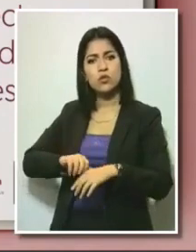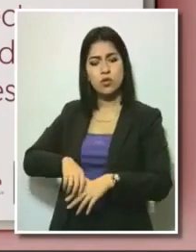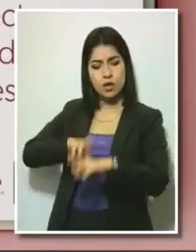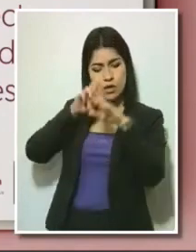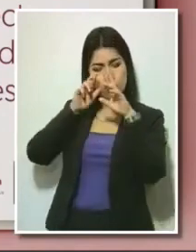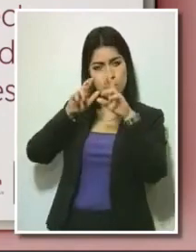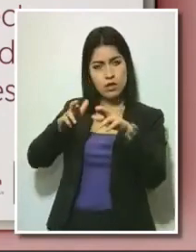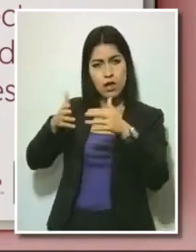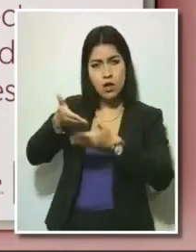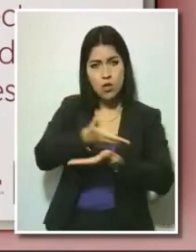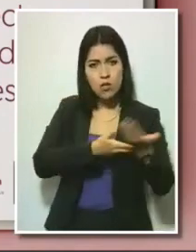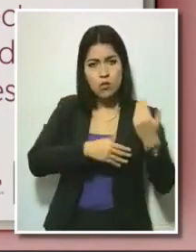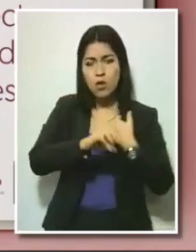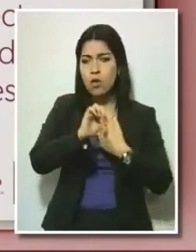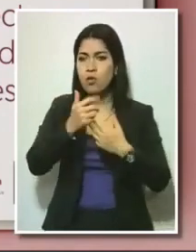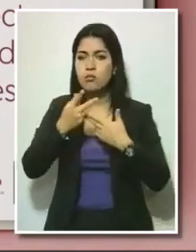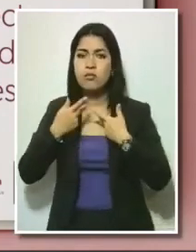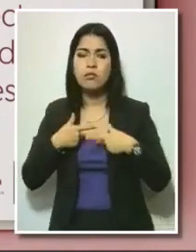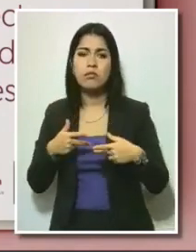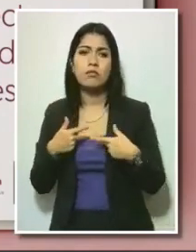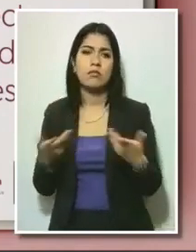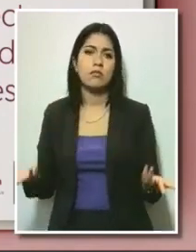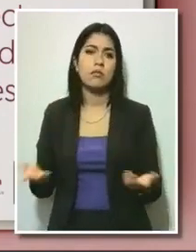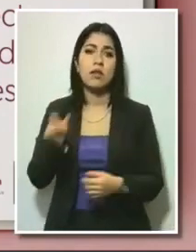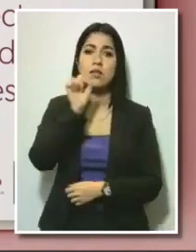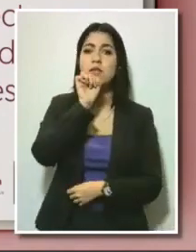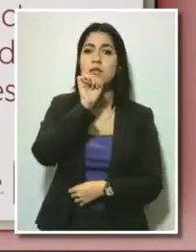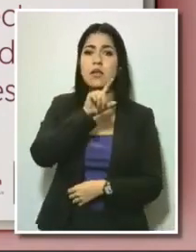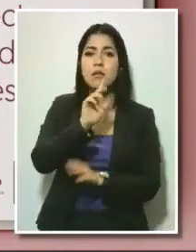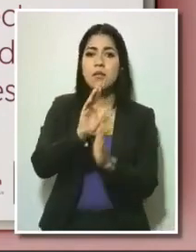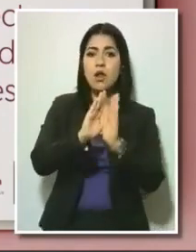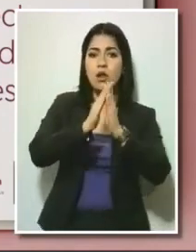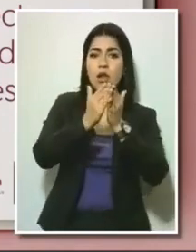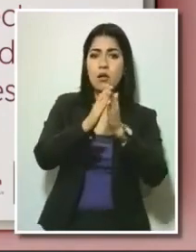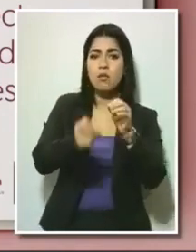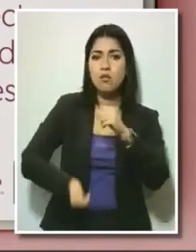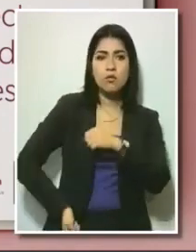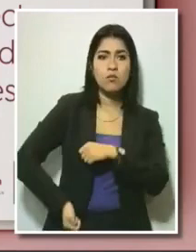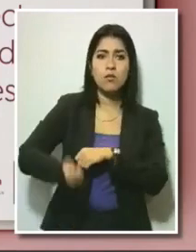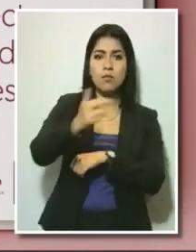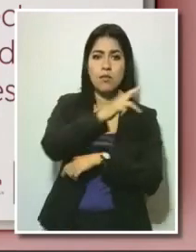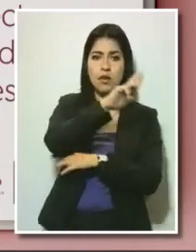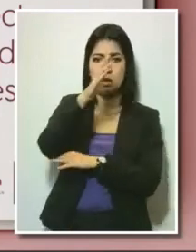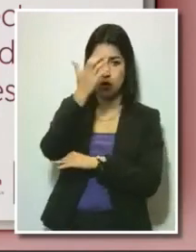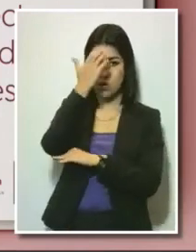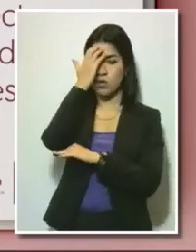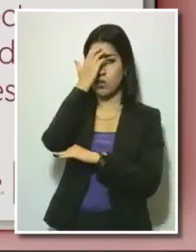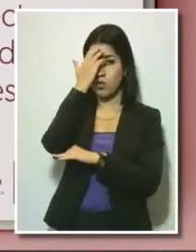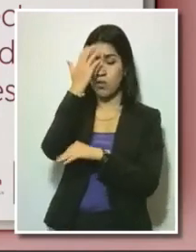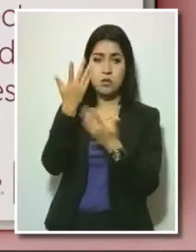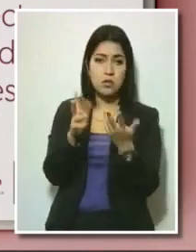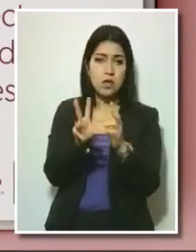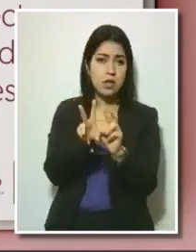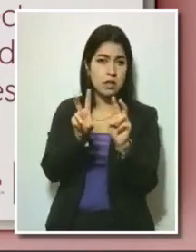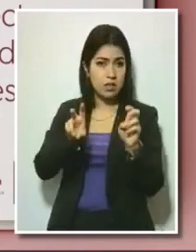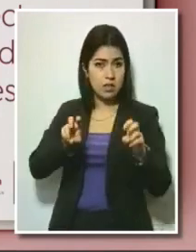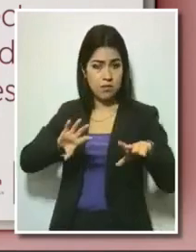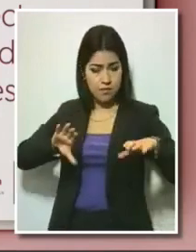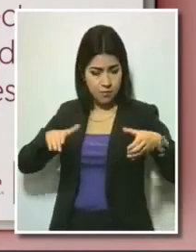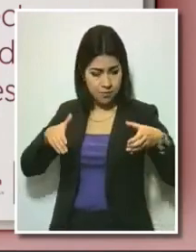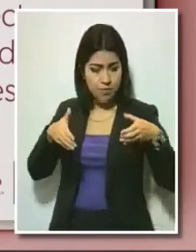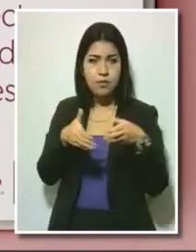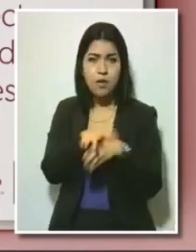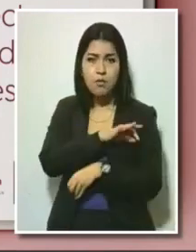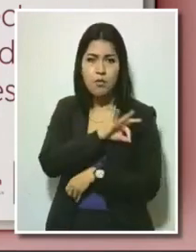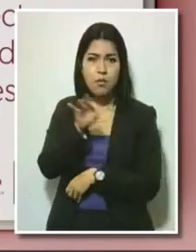humanos. Además, los libros por primera vez reconocen lo local, es decir, pueden ver experiencias